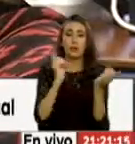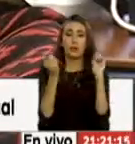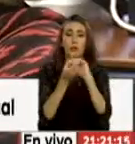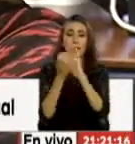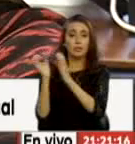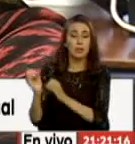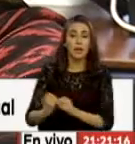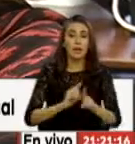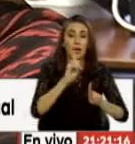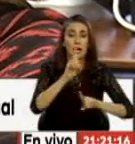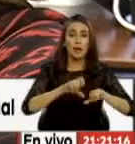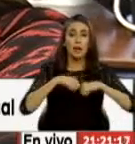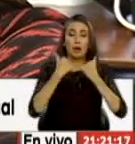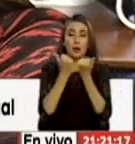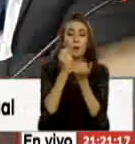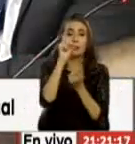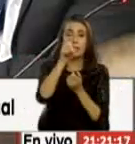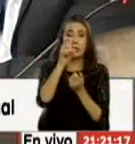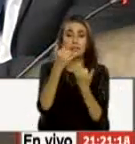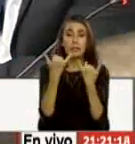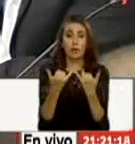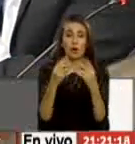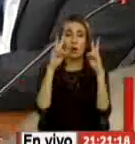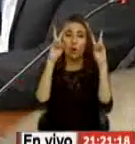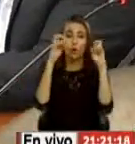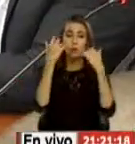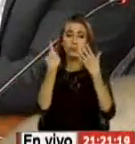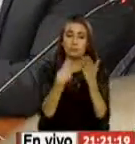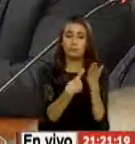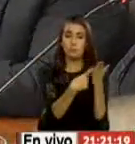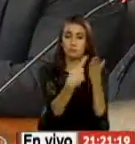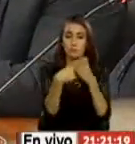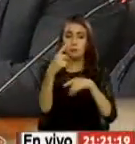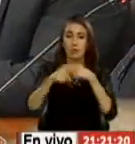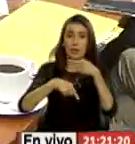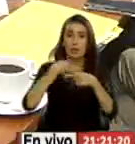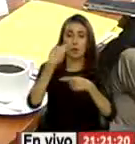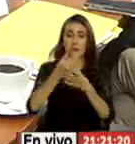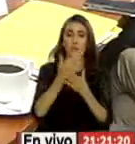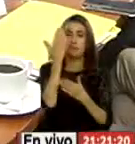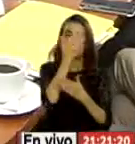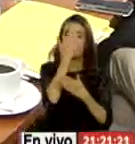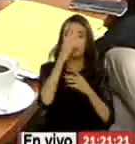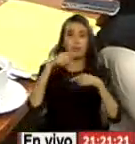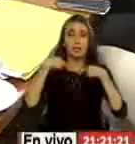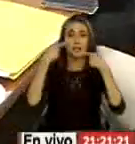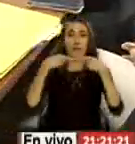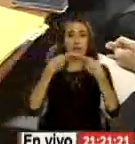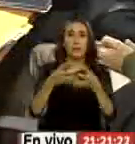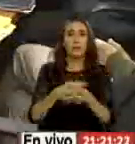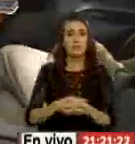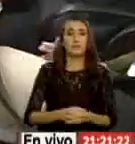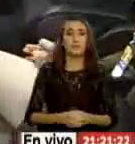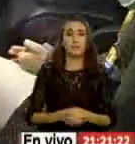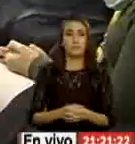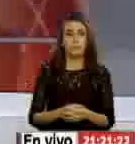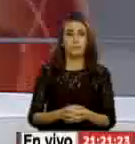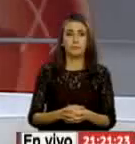aunque varios legisladores plantearon la necesidad de que este tema sea debatido en una próxima sesión. Alexis Moncayo, Ecuador TV.